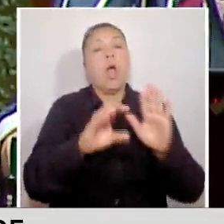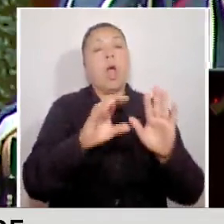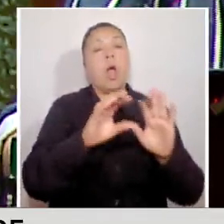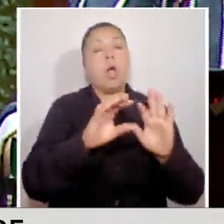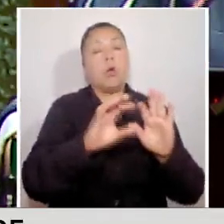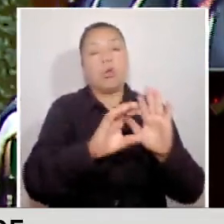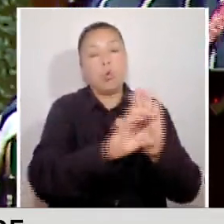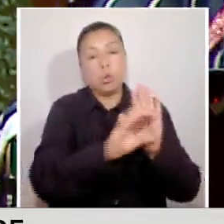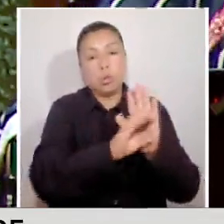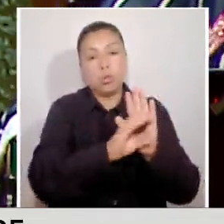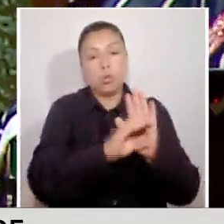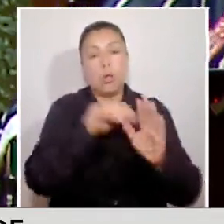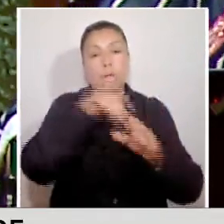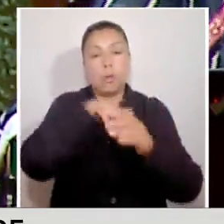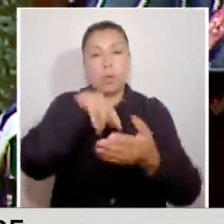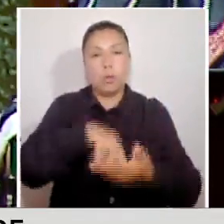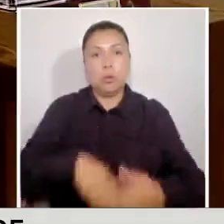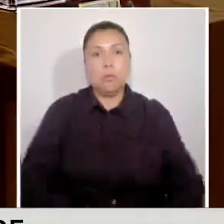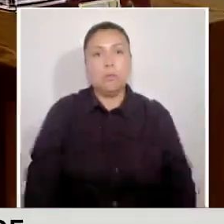en